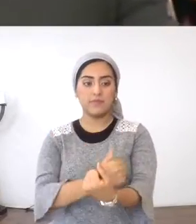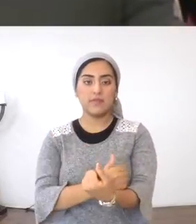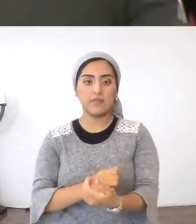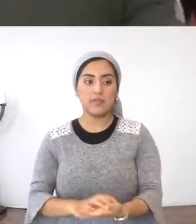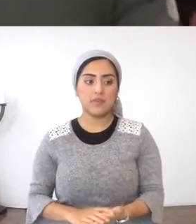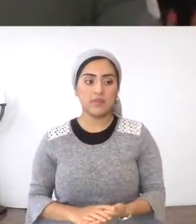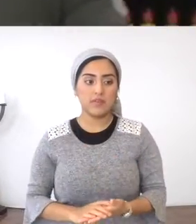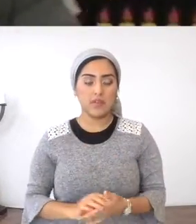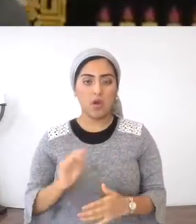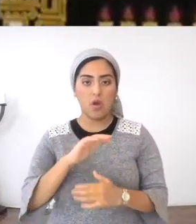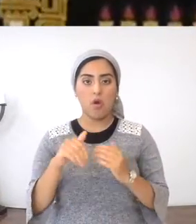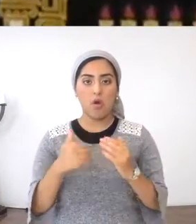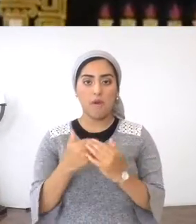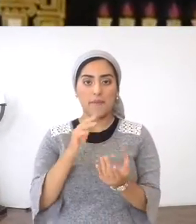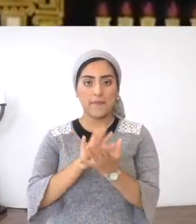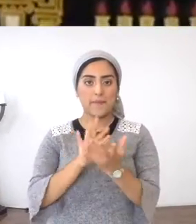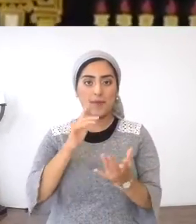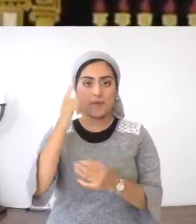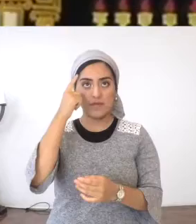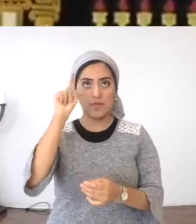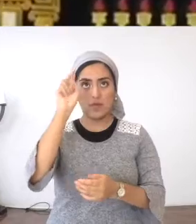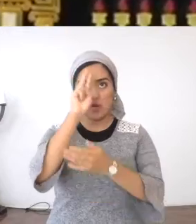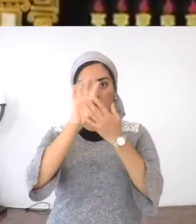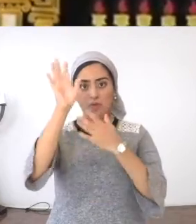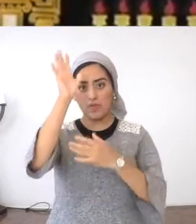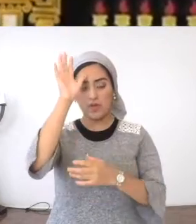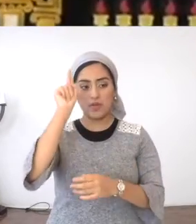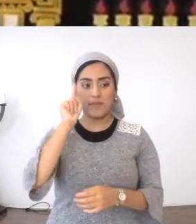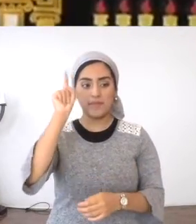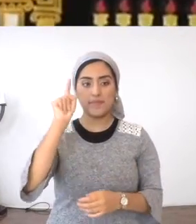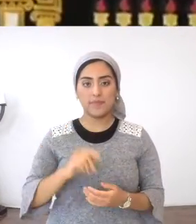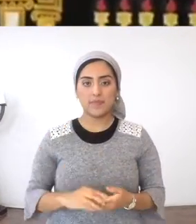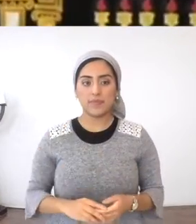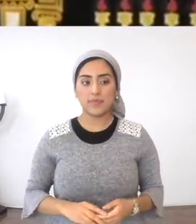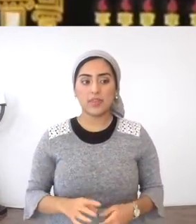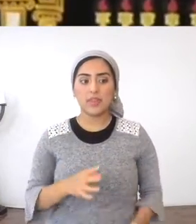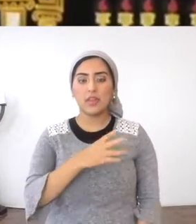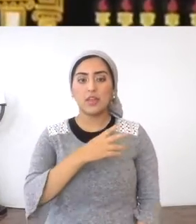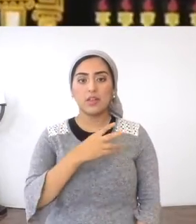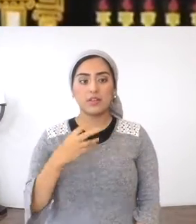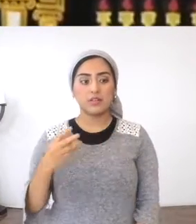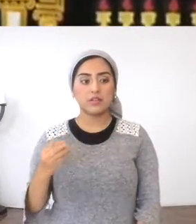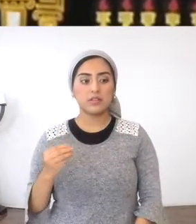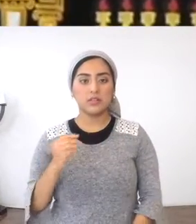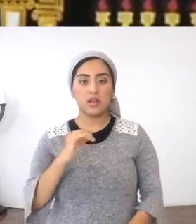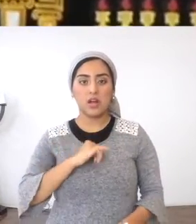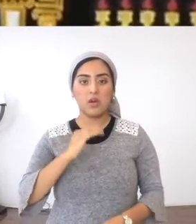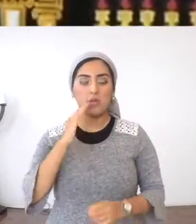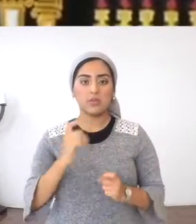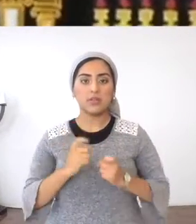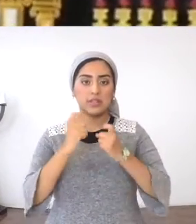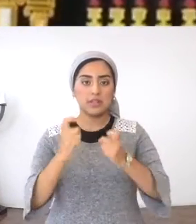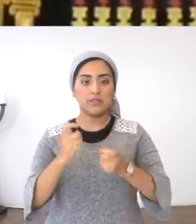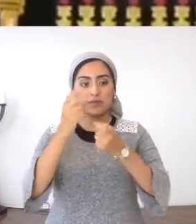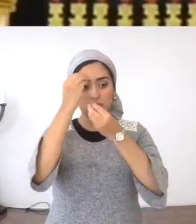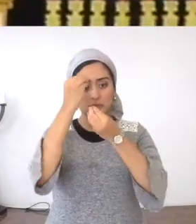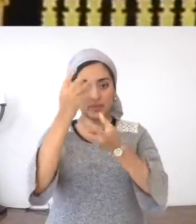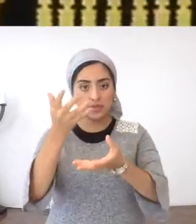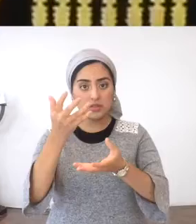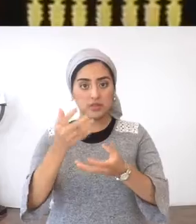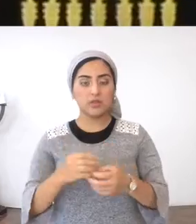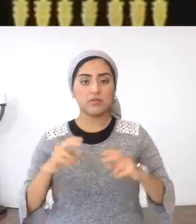Shalha La Kabot La gloria es para el Todopoderoso Y bueno Les voy a dar la información